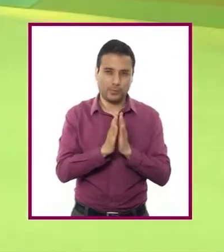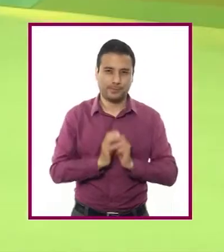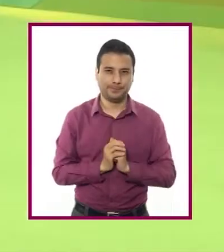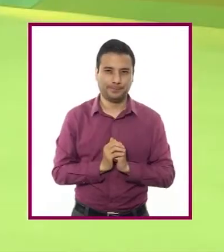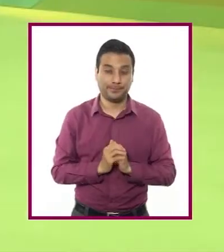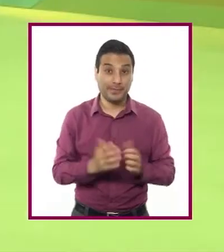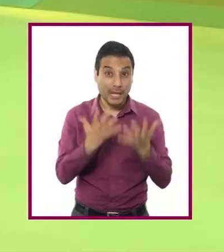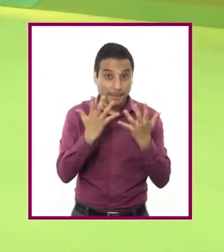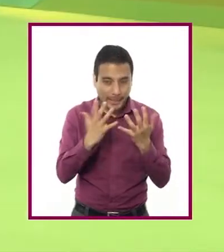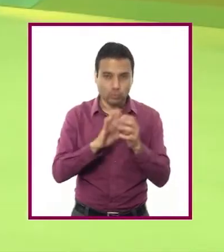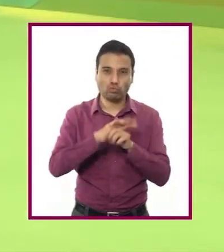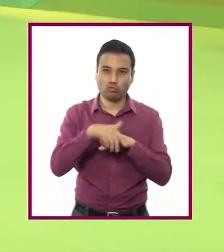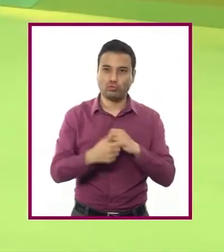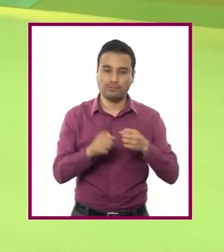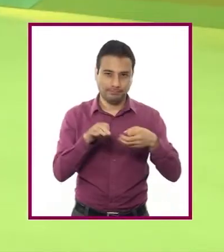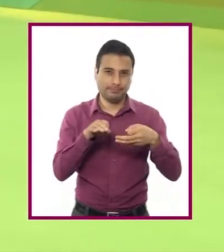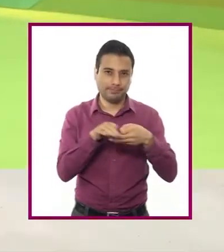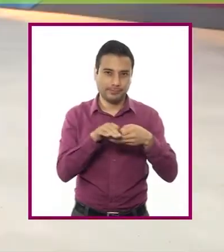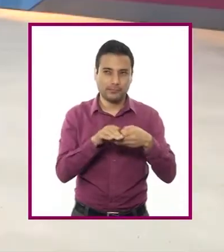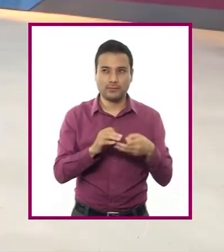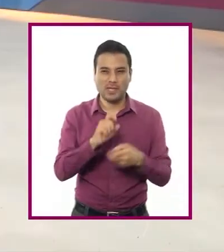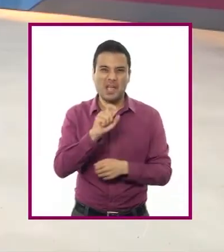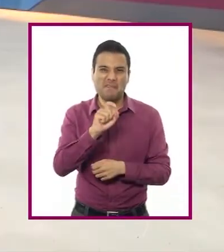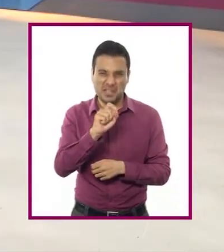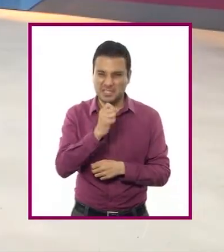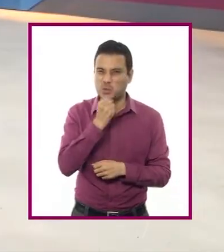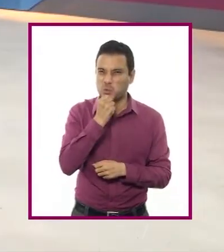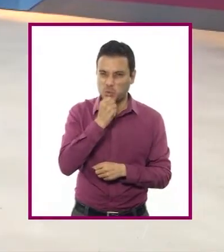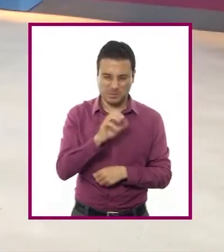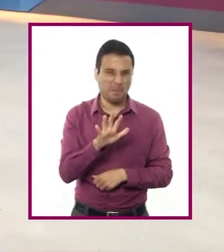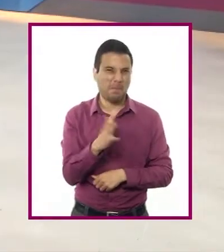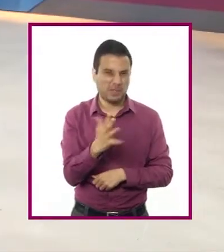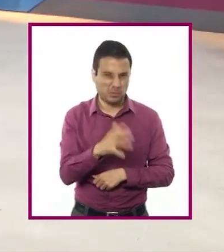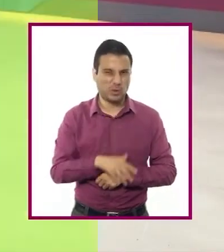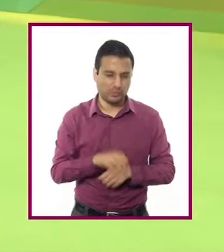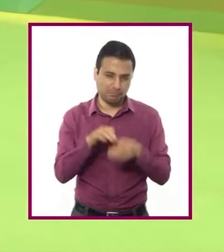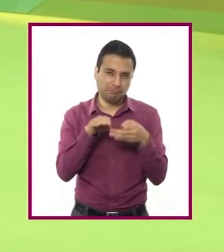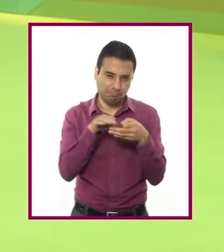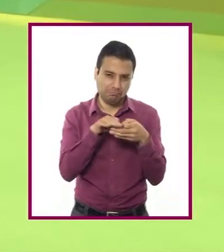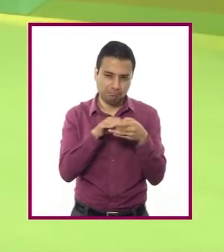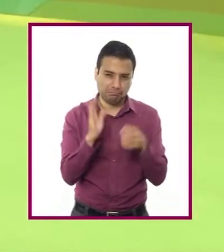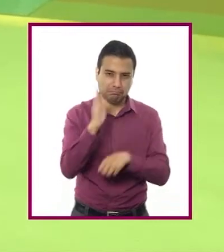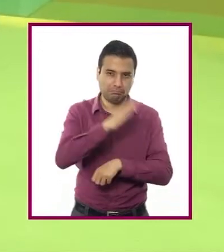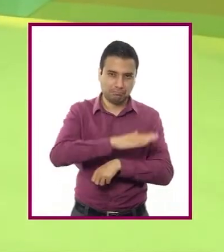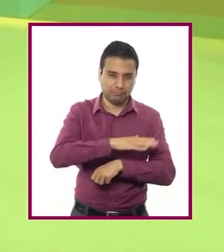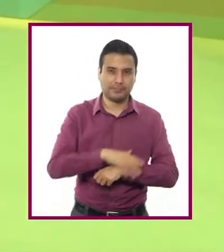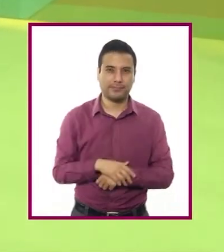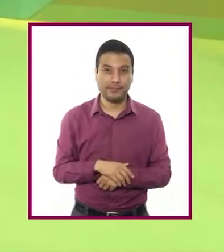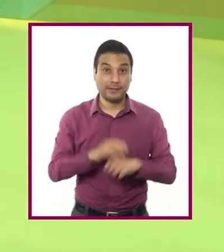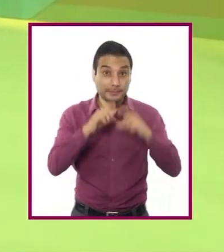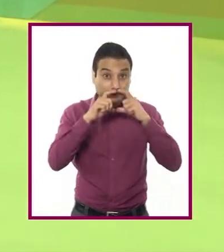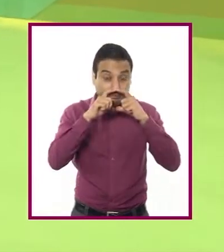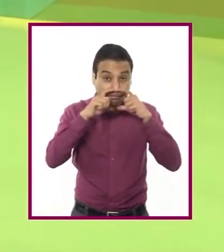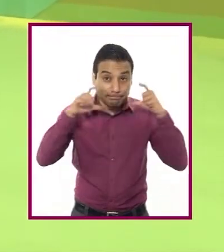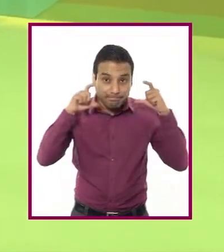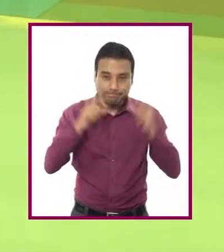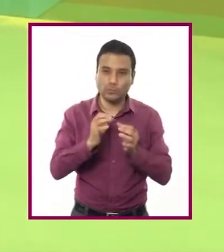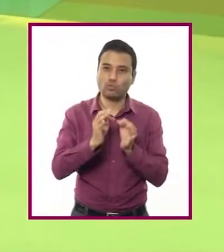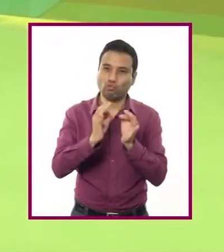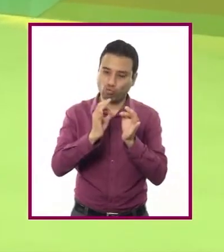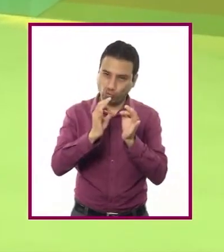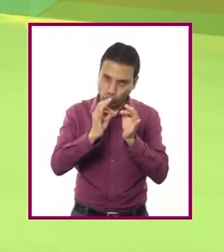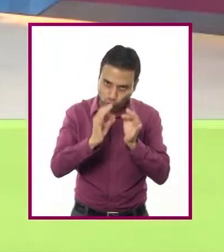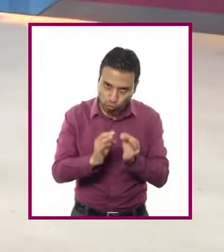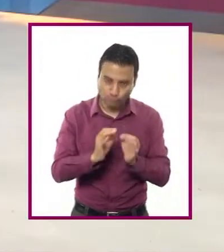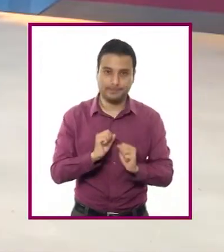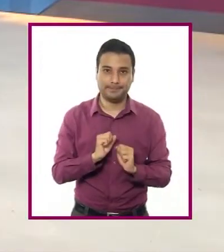Lavarse continuamente las manos, por lo menos durante 20 segundos y varias veces al día. Usar el cubrebocas correctamente, es decir, cubriendo